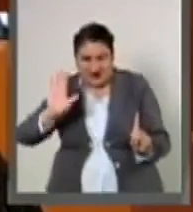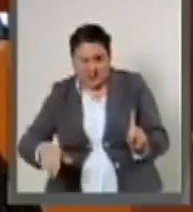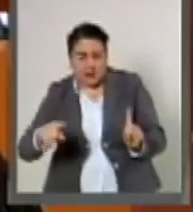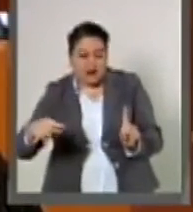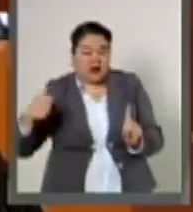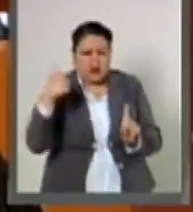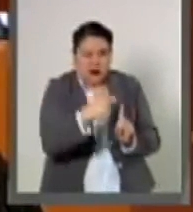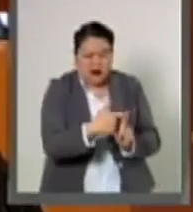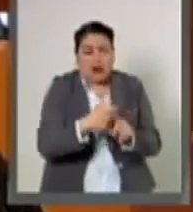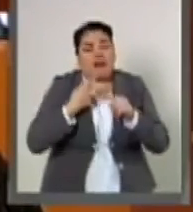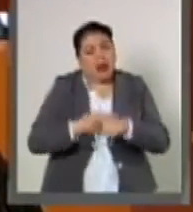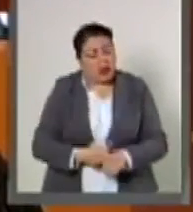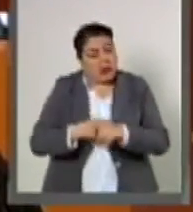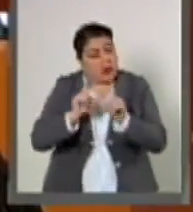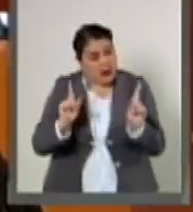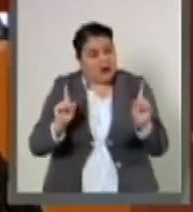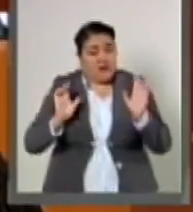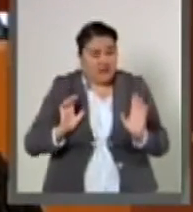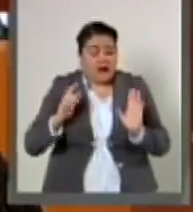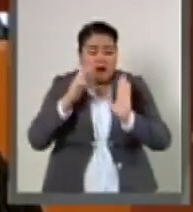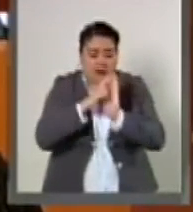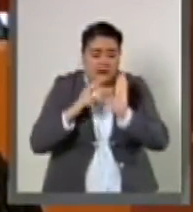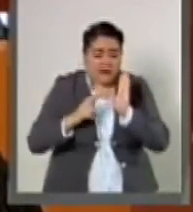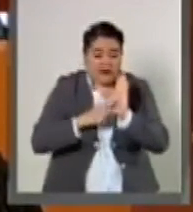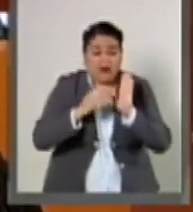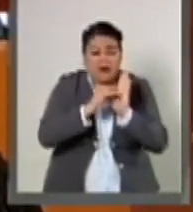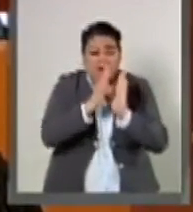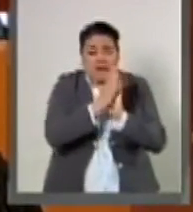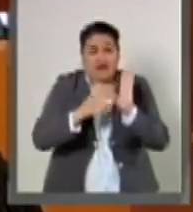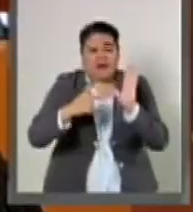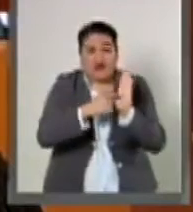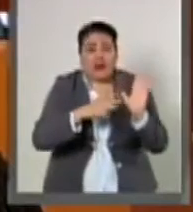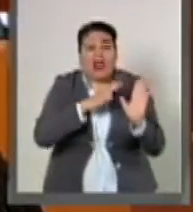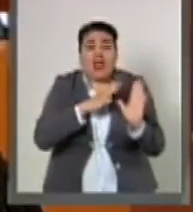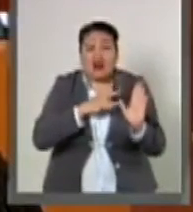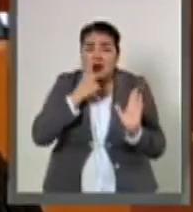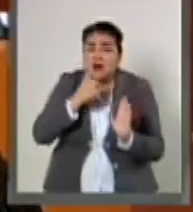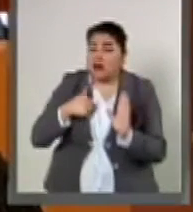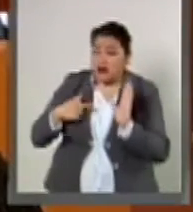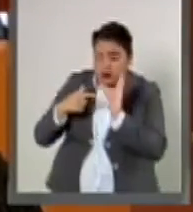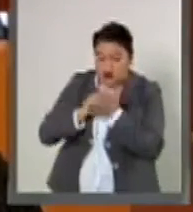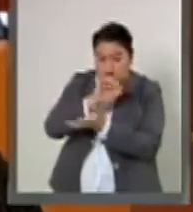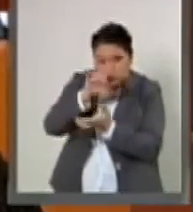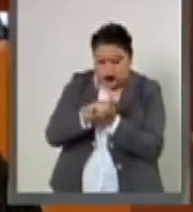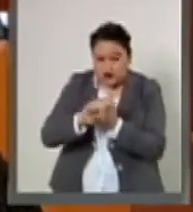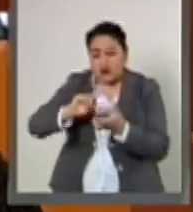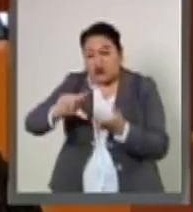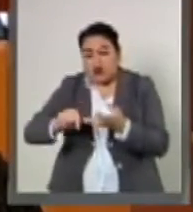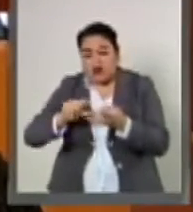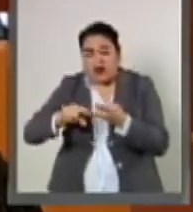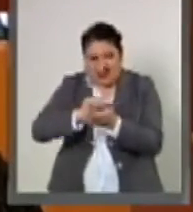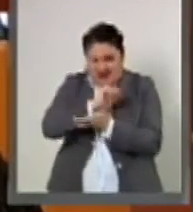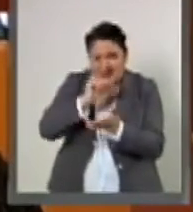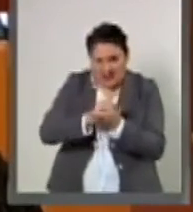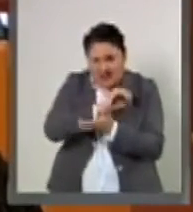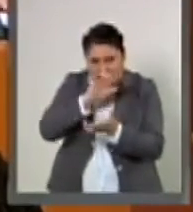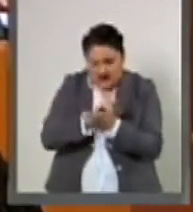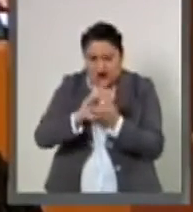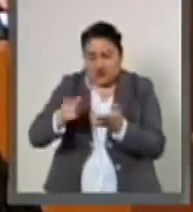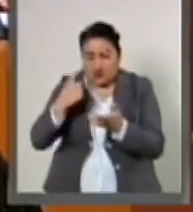también establece una distinción señalando un requisito adicional para el varón,